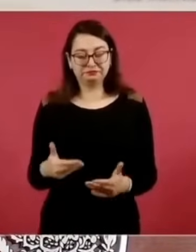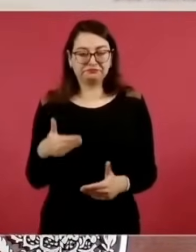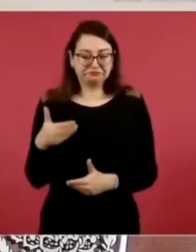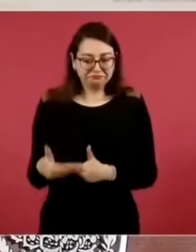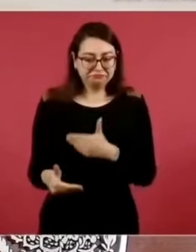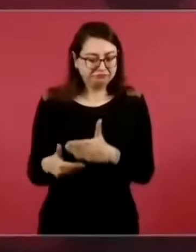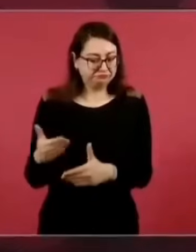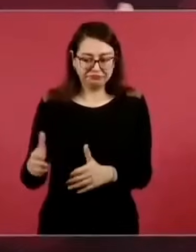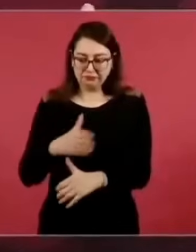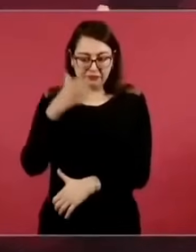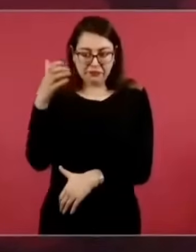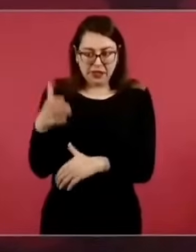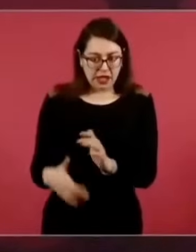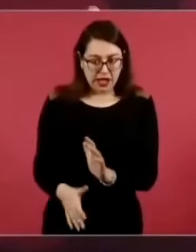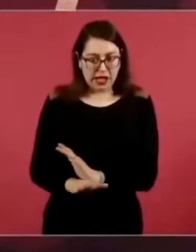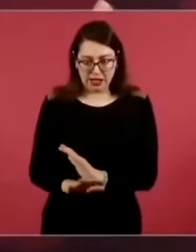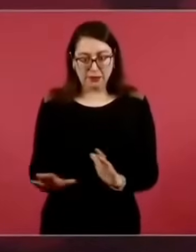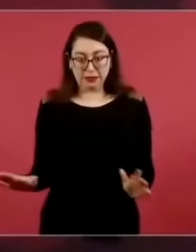pues tenía dos